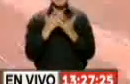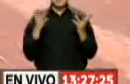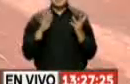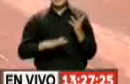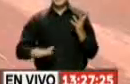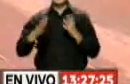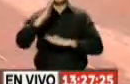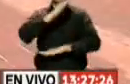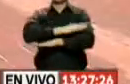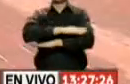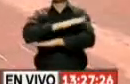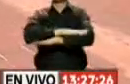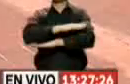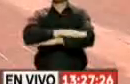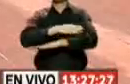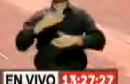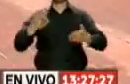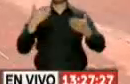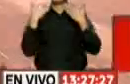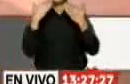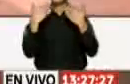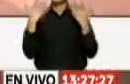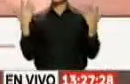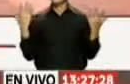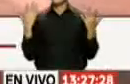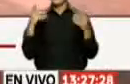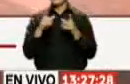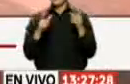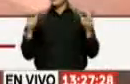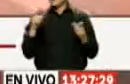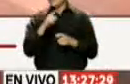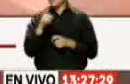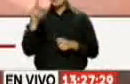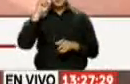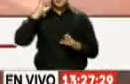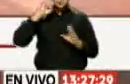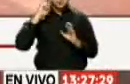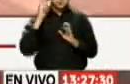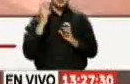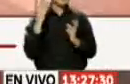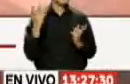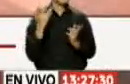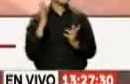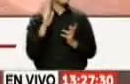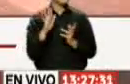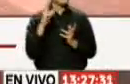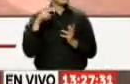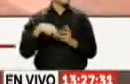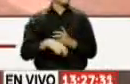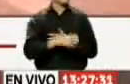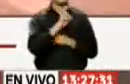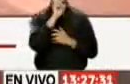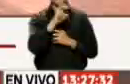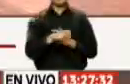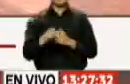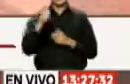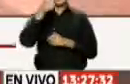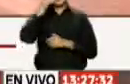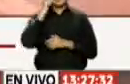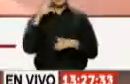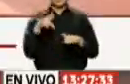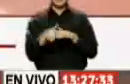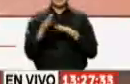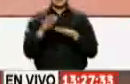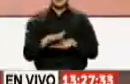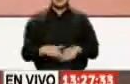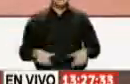el malecón Simón Bolívar de Guayaquil, donde los visitantes, los turistas, ponen a prueba su adrenalina. Ayer fue inaugurado